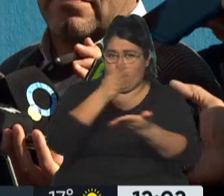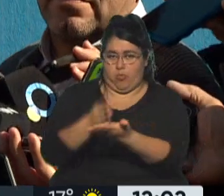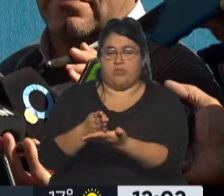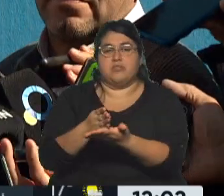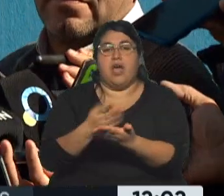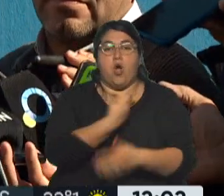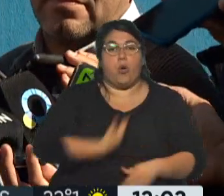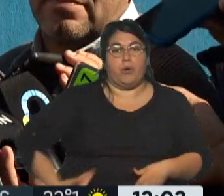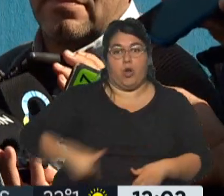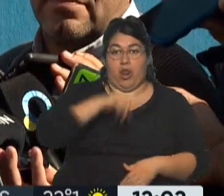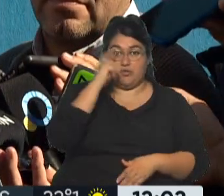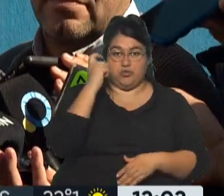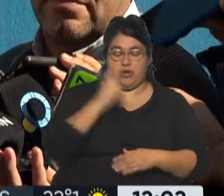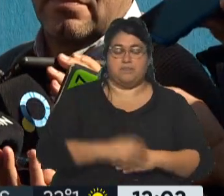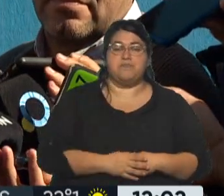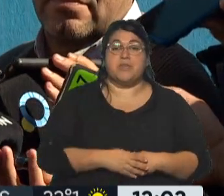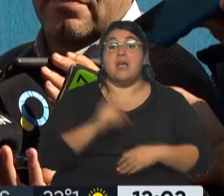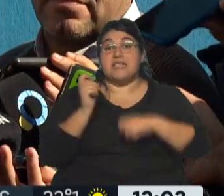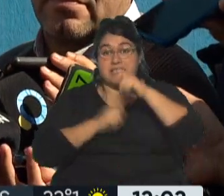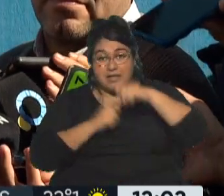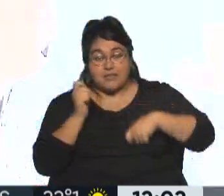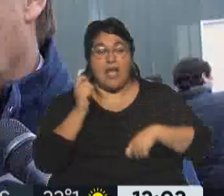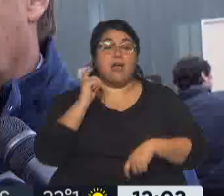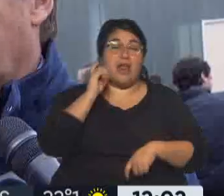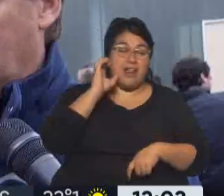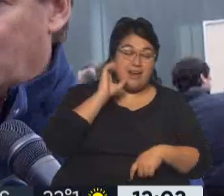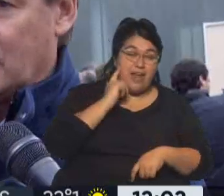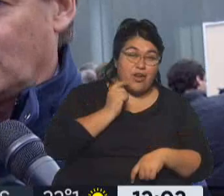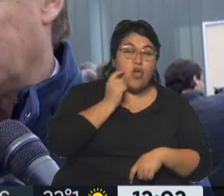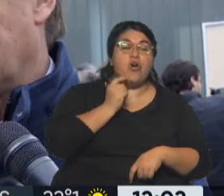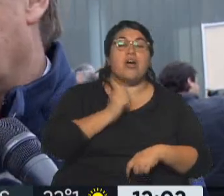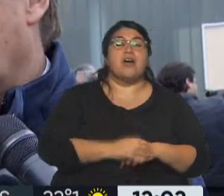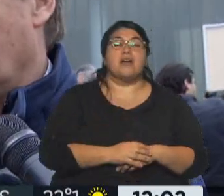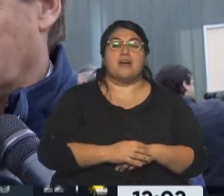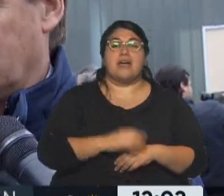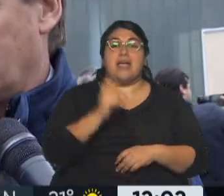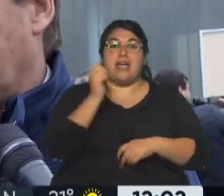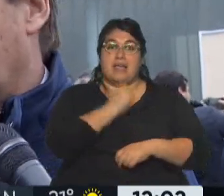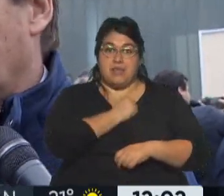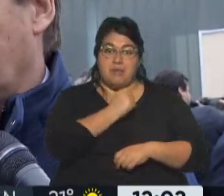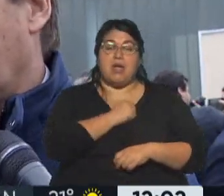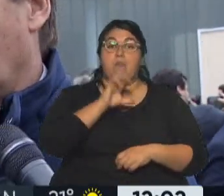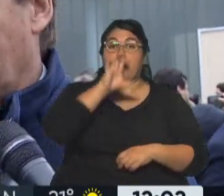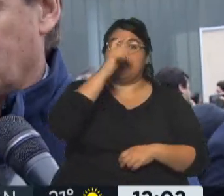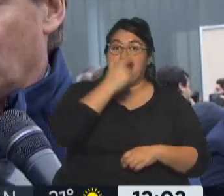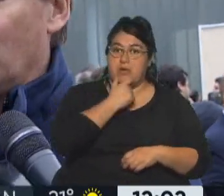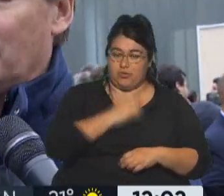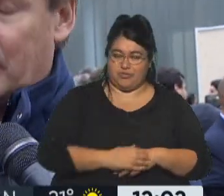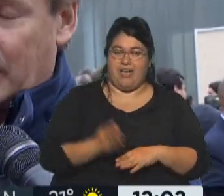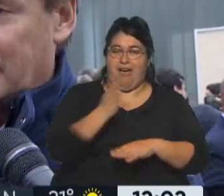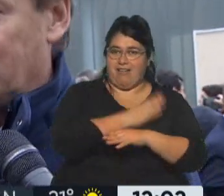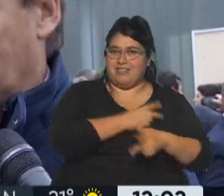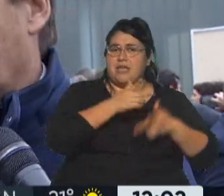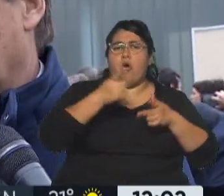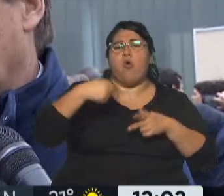nacional estamos hablando de Santiago Del Estero La Rioja catamarca y la provincia de Mendoza tal como anticipábamos